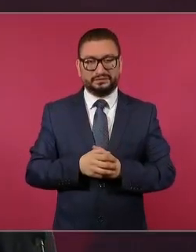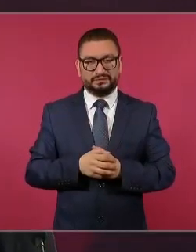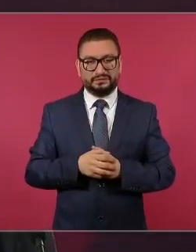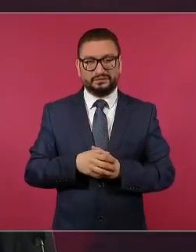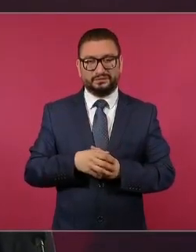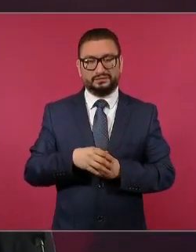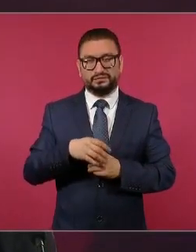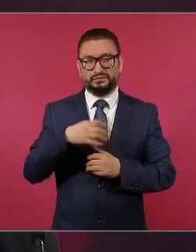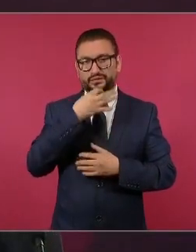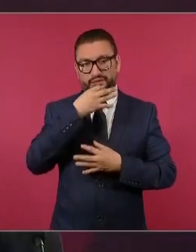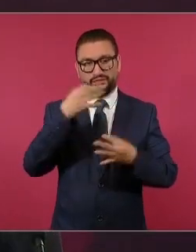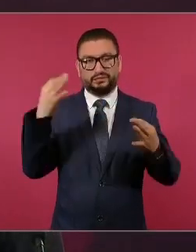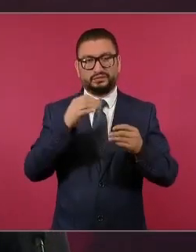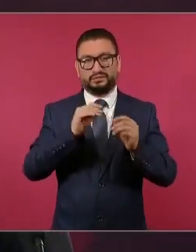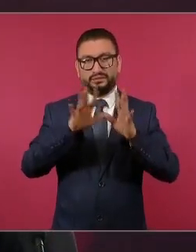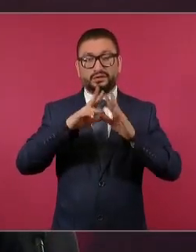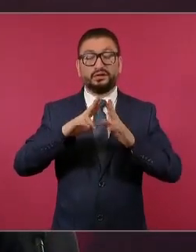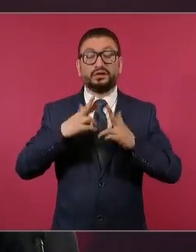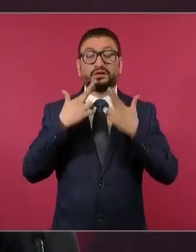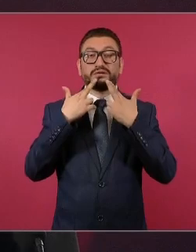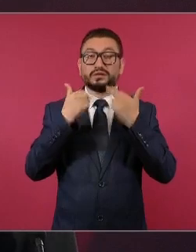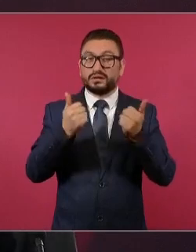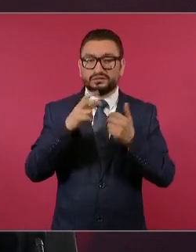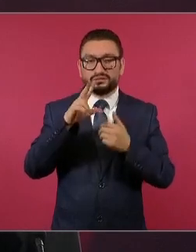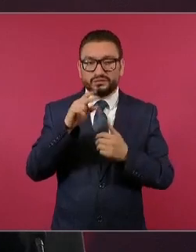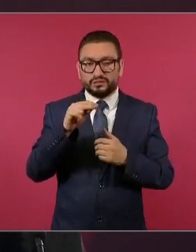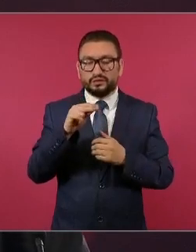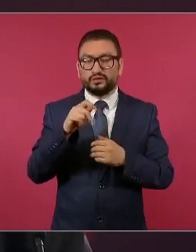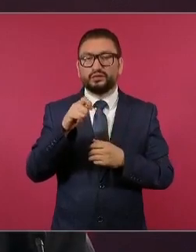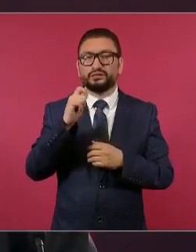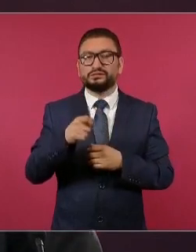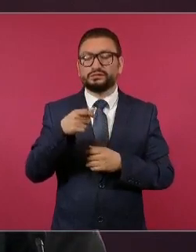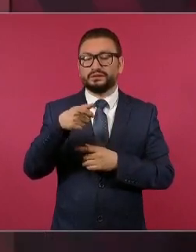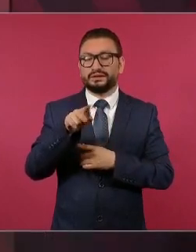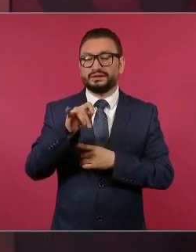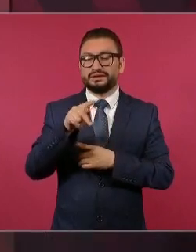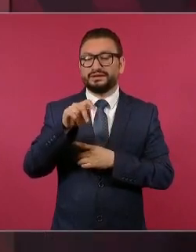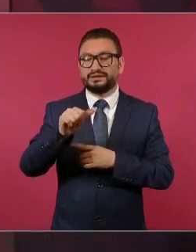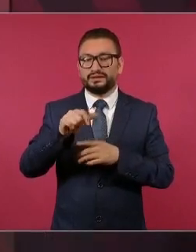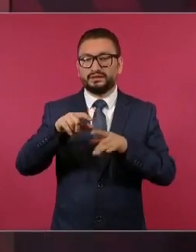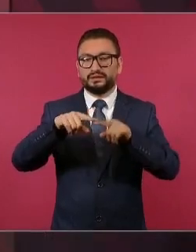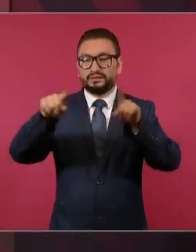no voy a dejar de aclarar que no es un rancho, es una quinta. Tengo